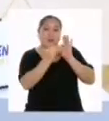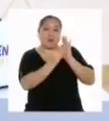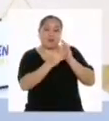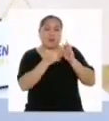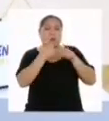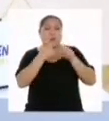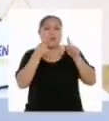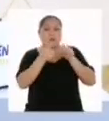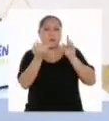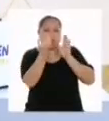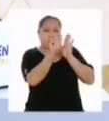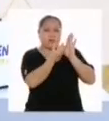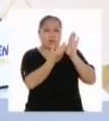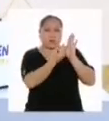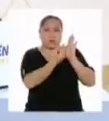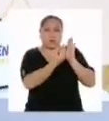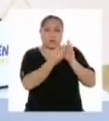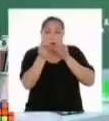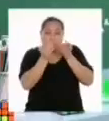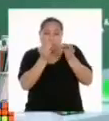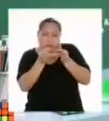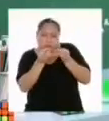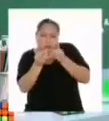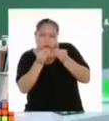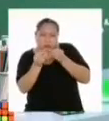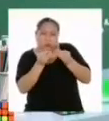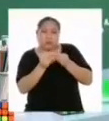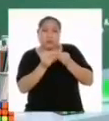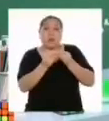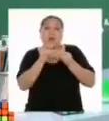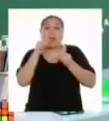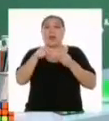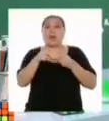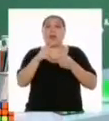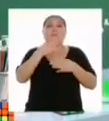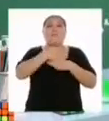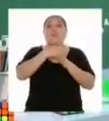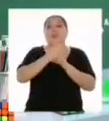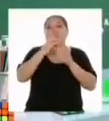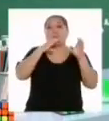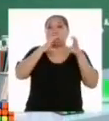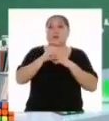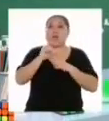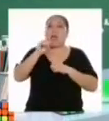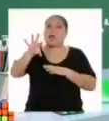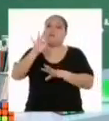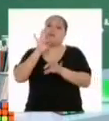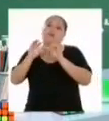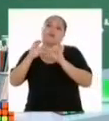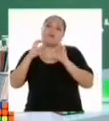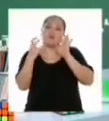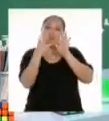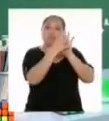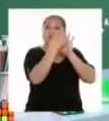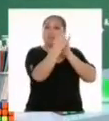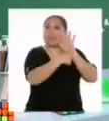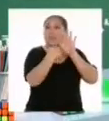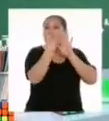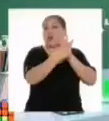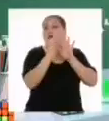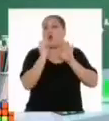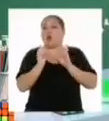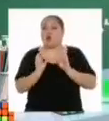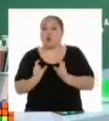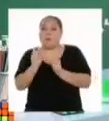han ajustado a las necesidades de comunicación. Algunas veces se escogió un gráfico circular, otras